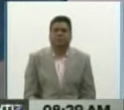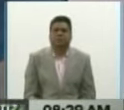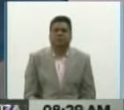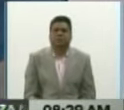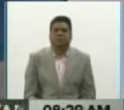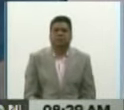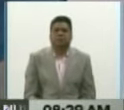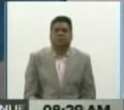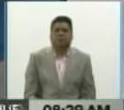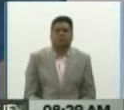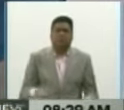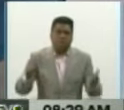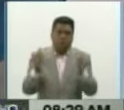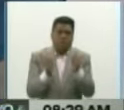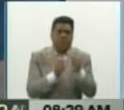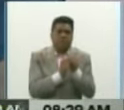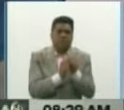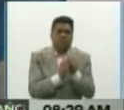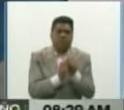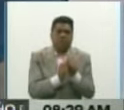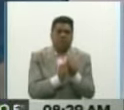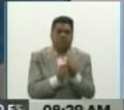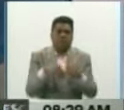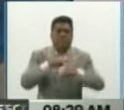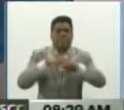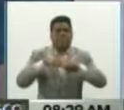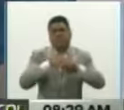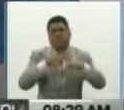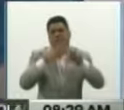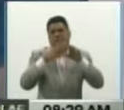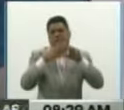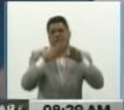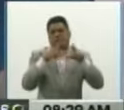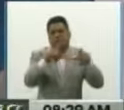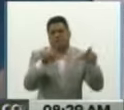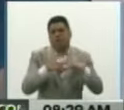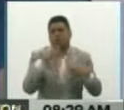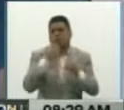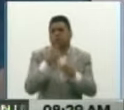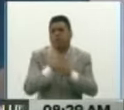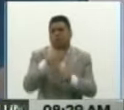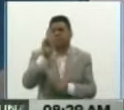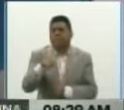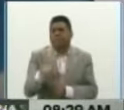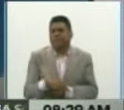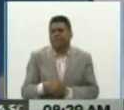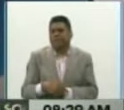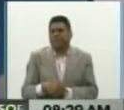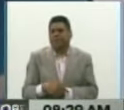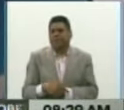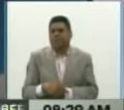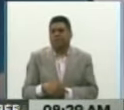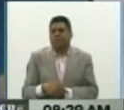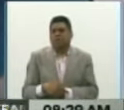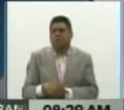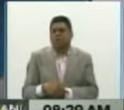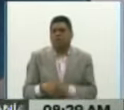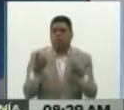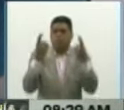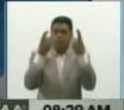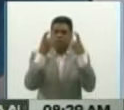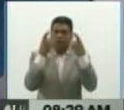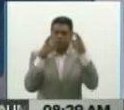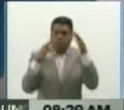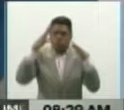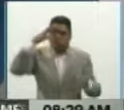solicitando y teniendo el acompañamiento, evidentemente, del Ministerio del Trabajo, pero también dentro del marco de la autocrítica, como nos enseñó nuestro comandante y amado